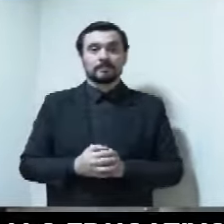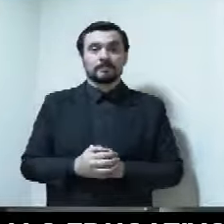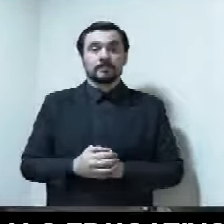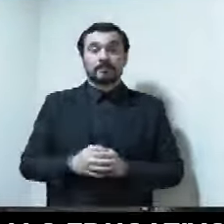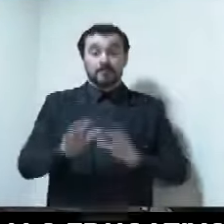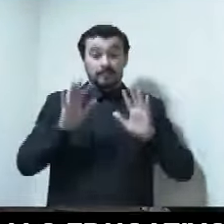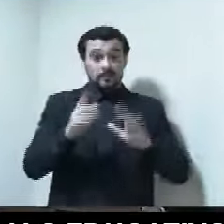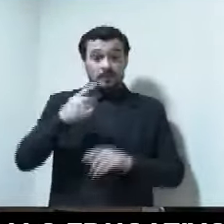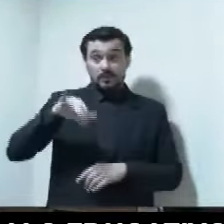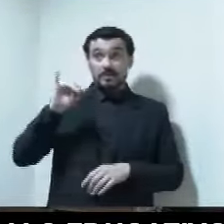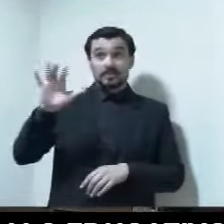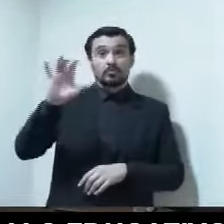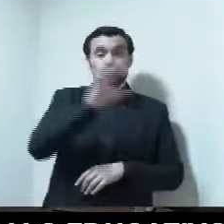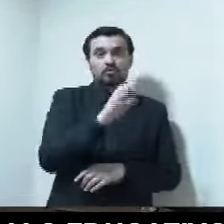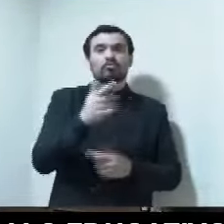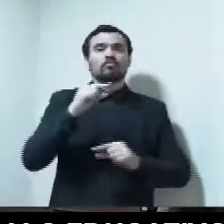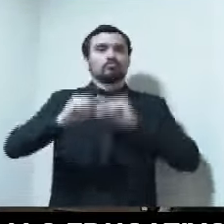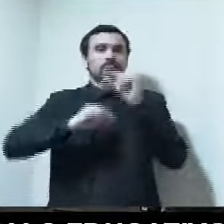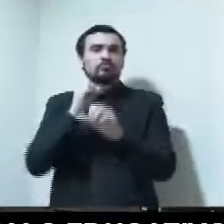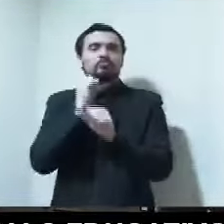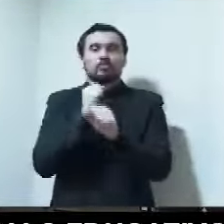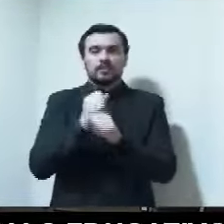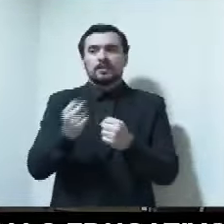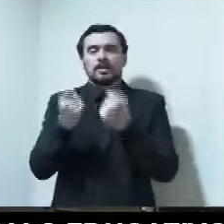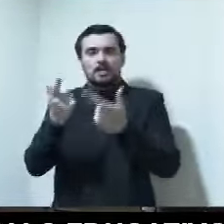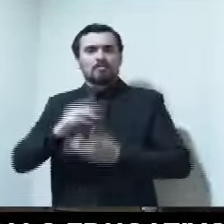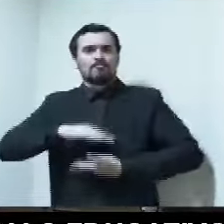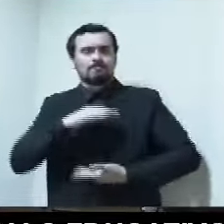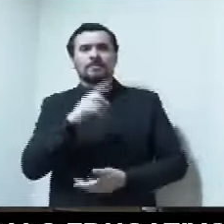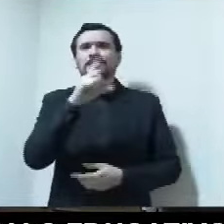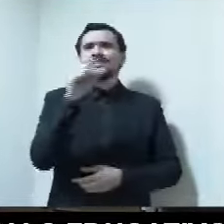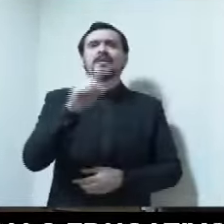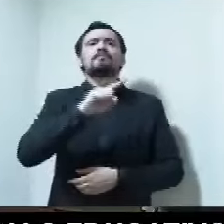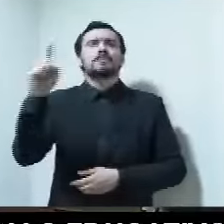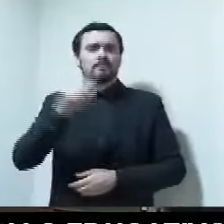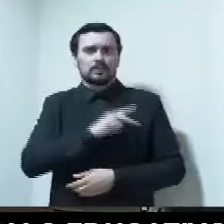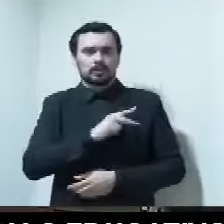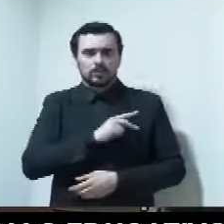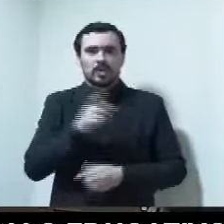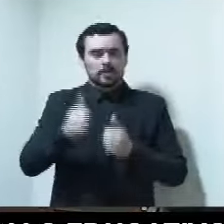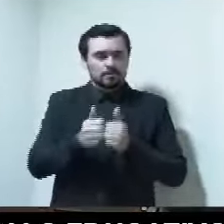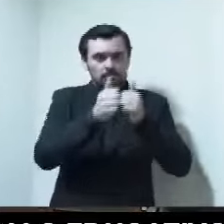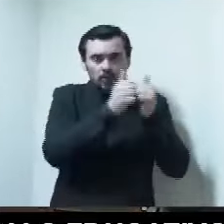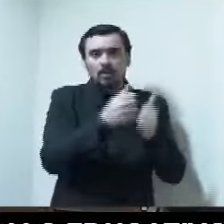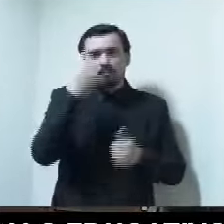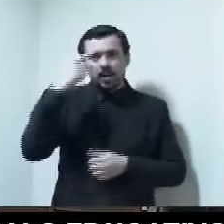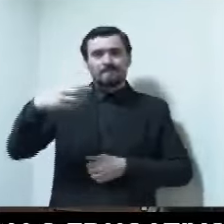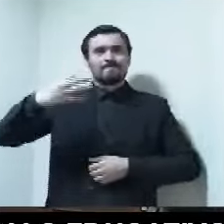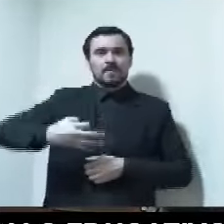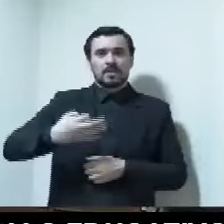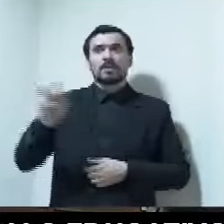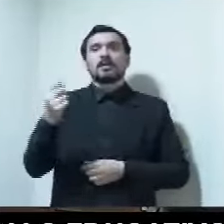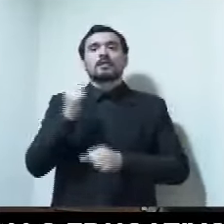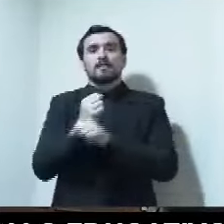través de nuestras instituciones de formación laboral hemos capacitado a más de 100.000 personas, mejorando la cualificación para el trabajo